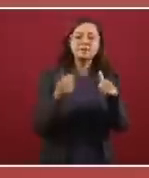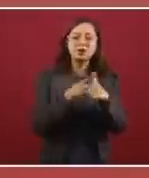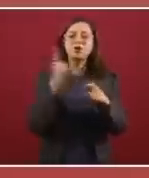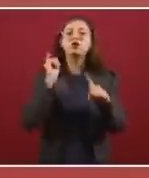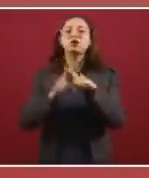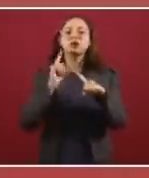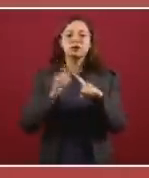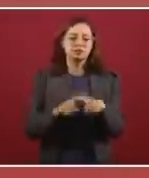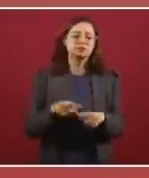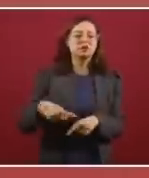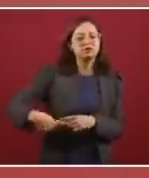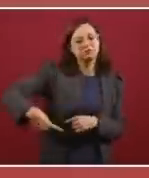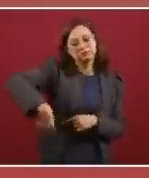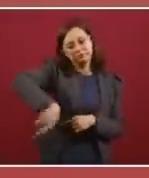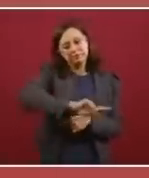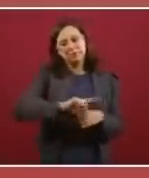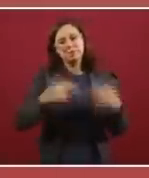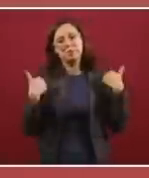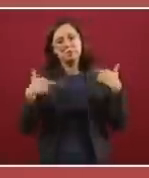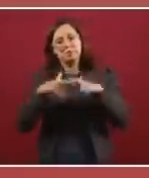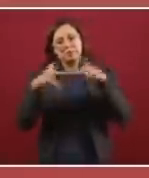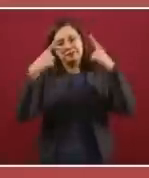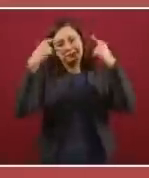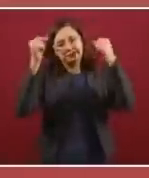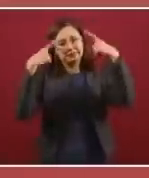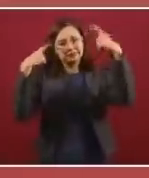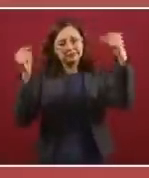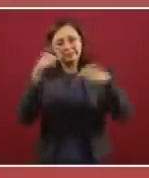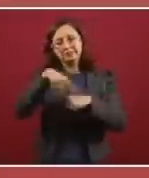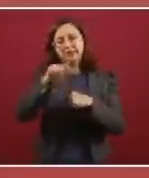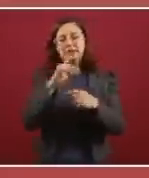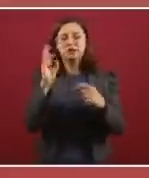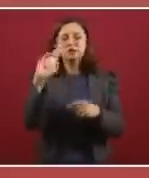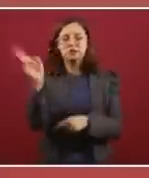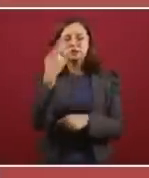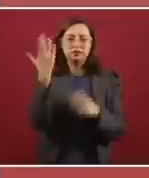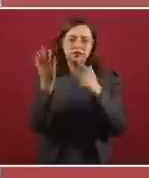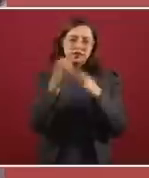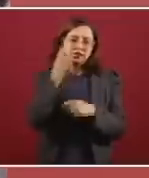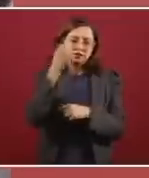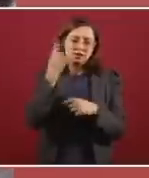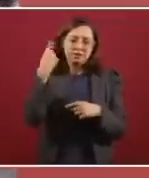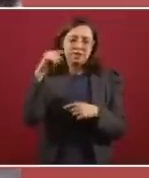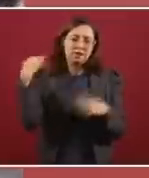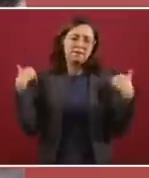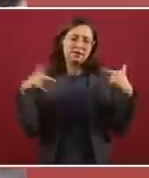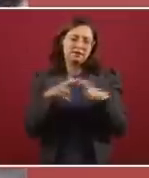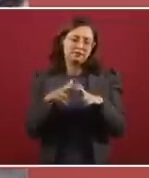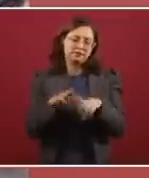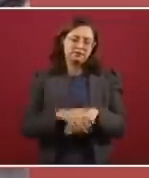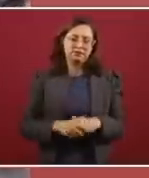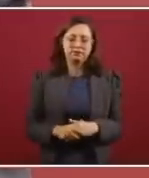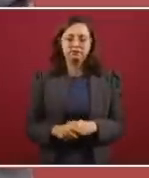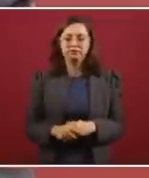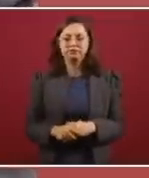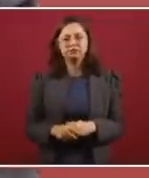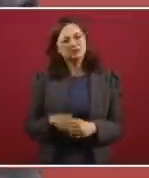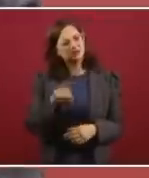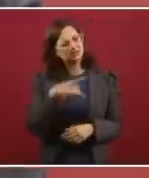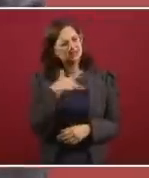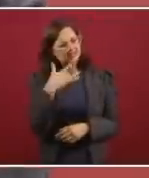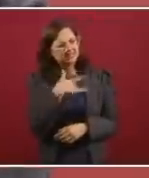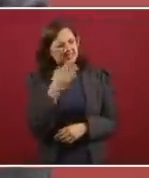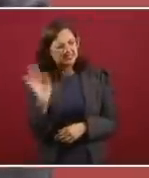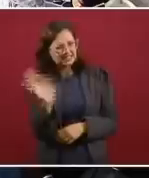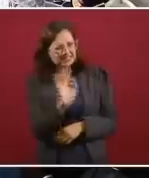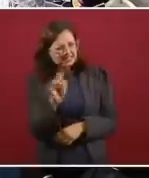los egresados de las normales públicas. ¿Pero no considera que este modelo